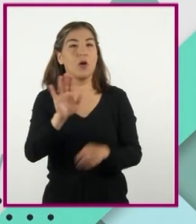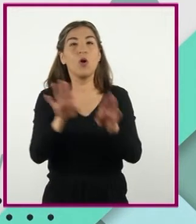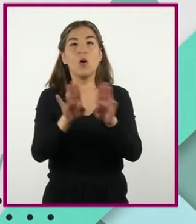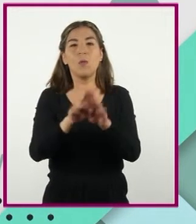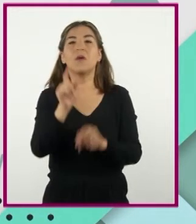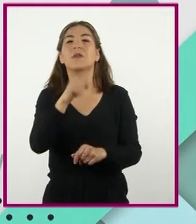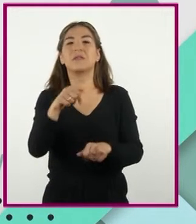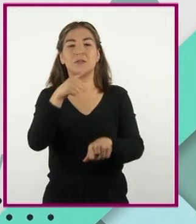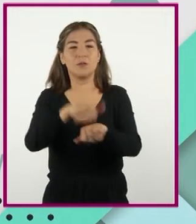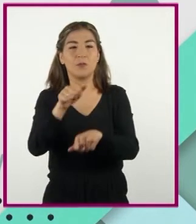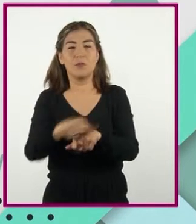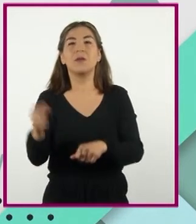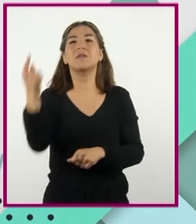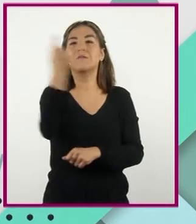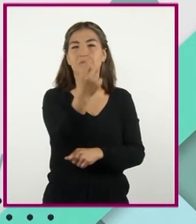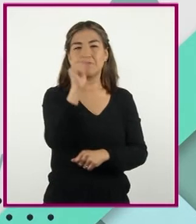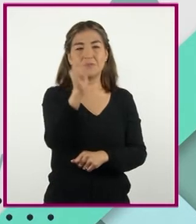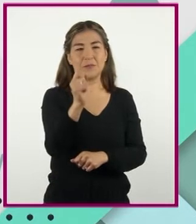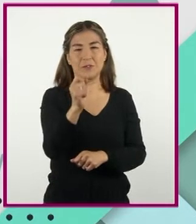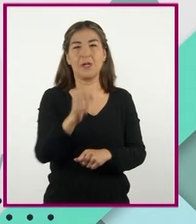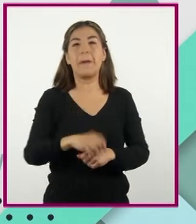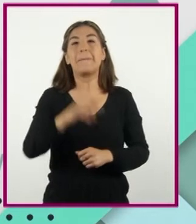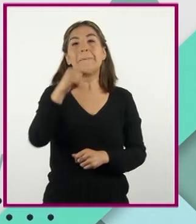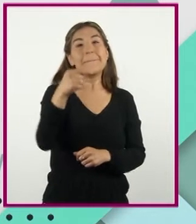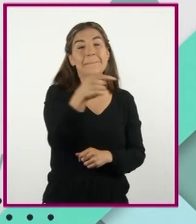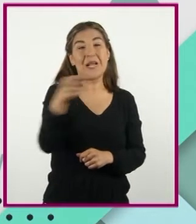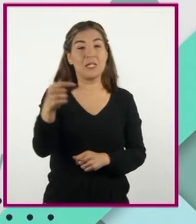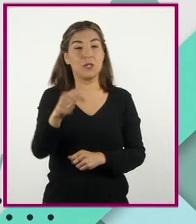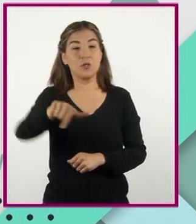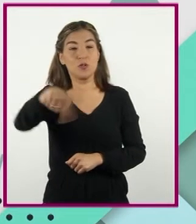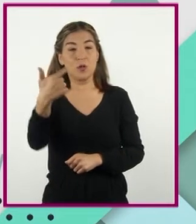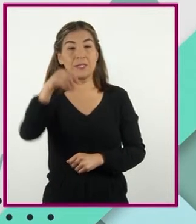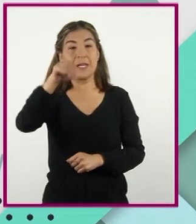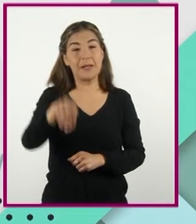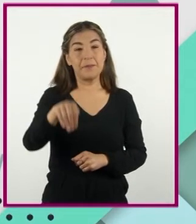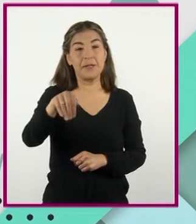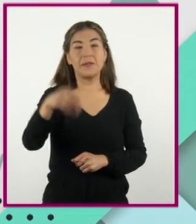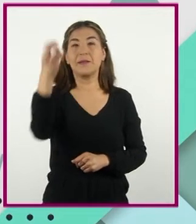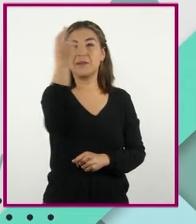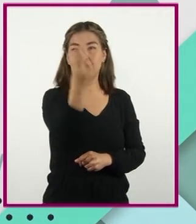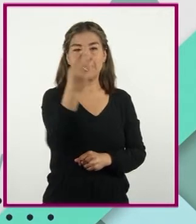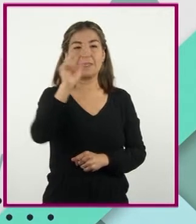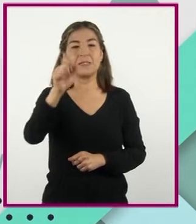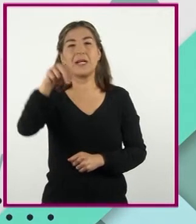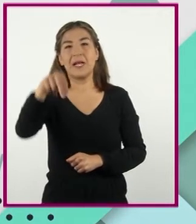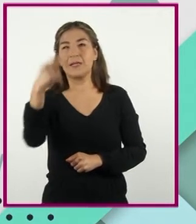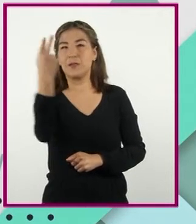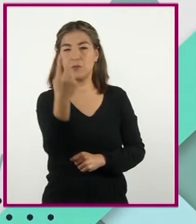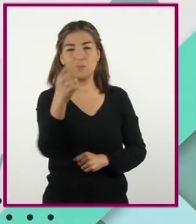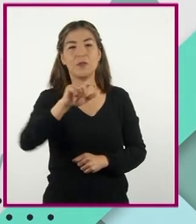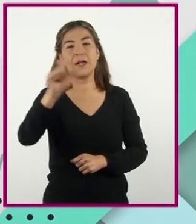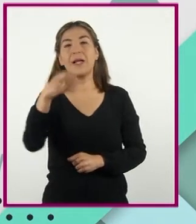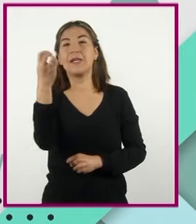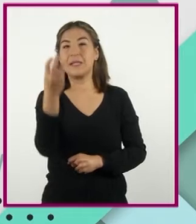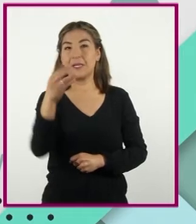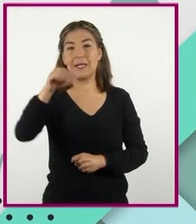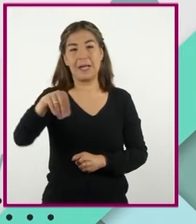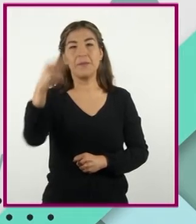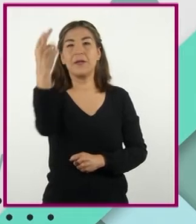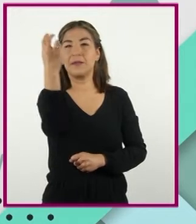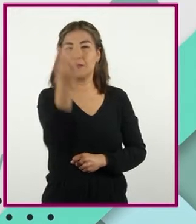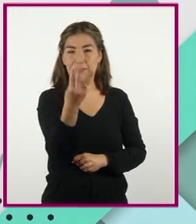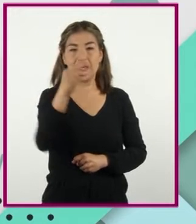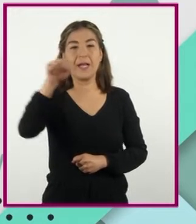mismo exponente 1. Menos 12m al cubo, n al cuadrado, y 3m al cubo, n